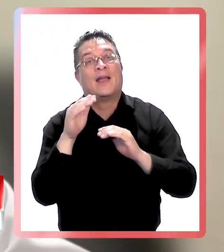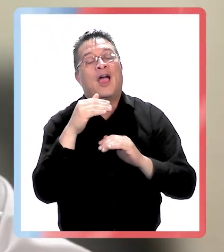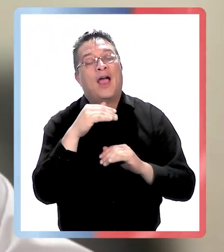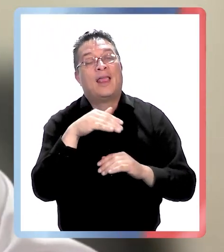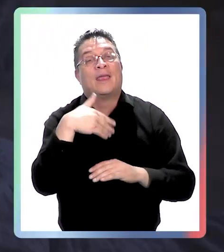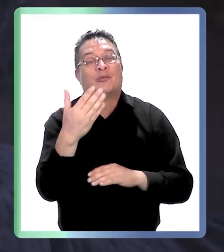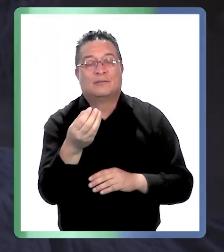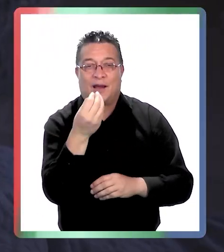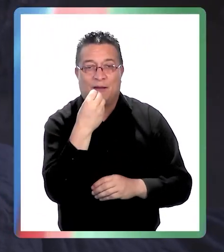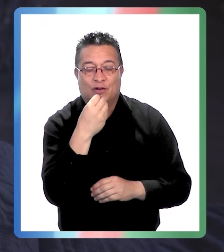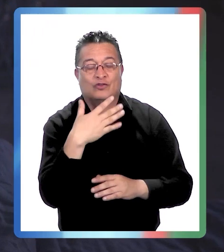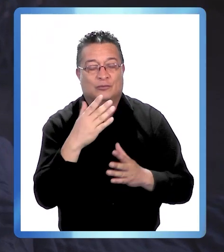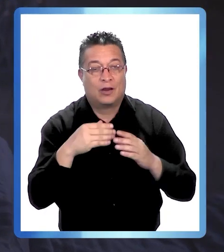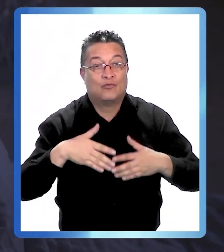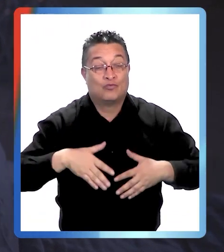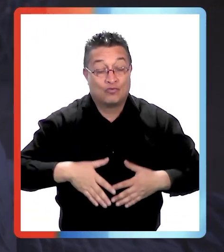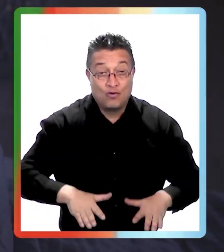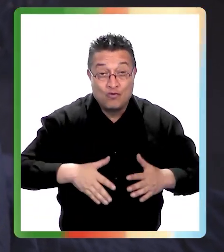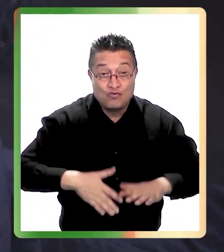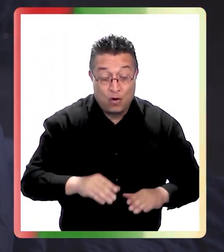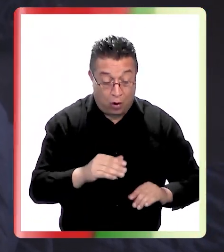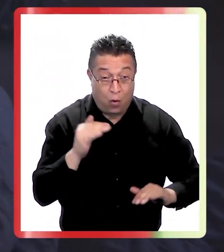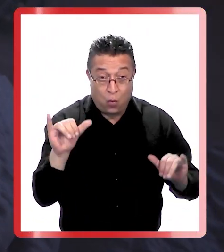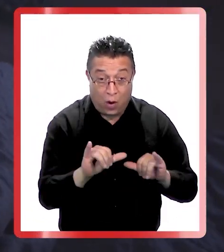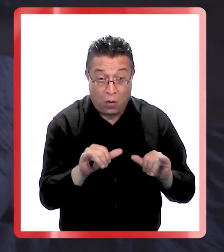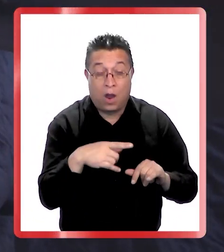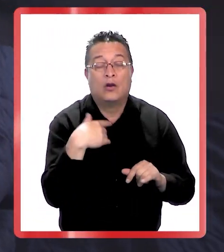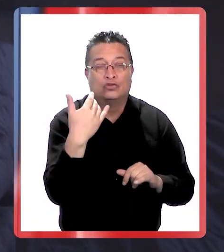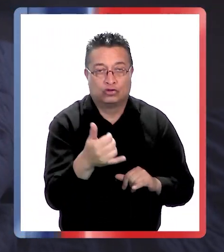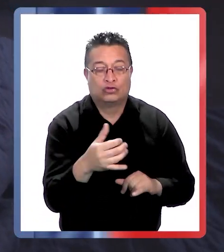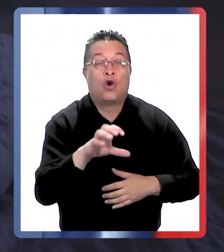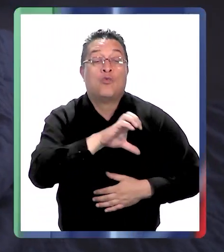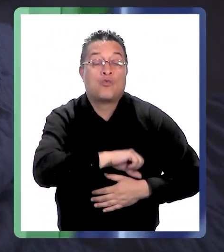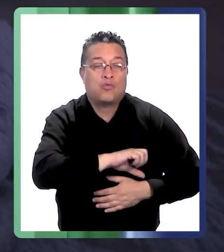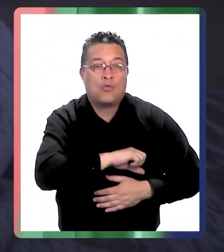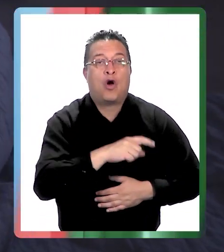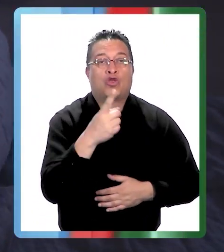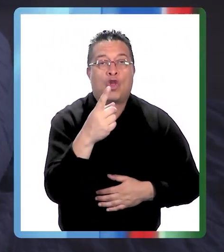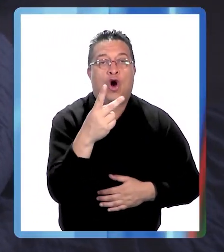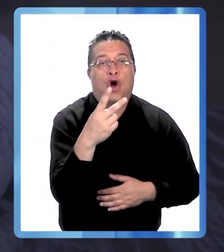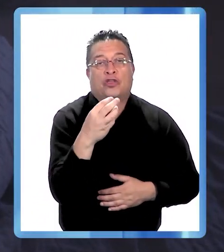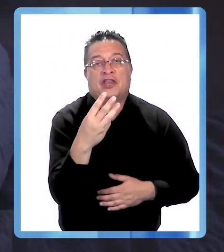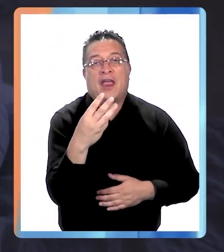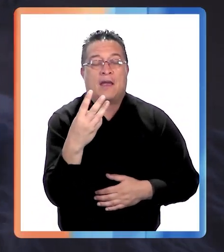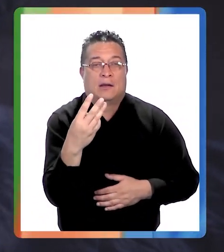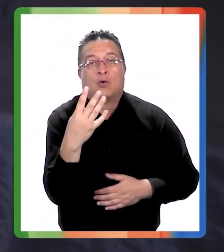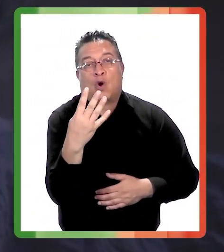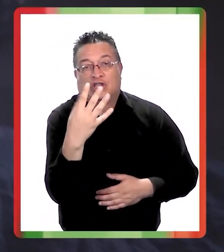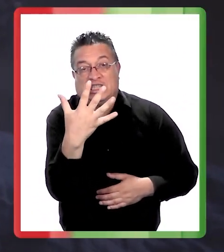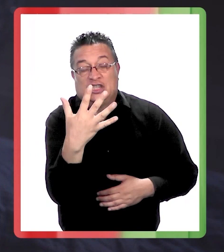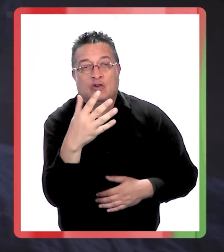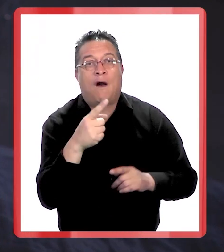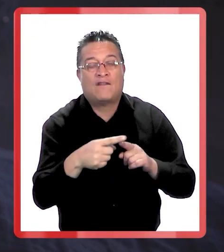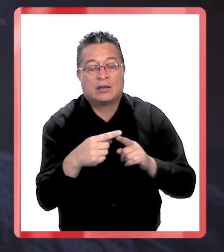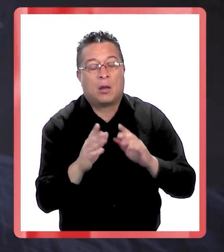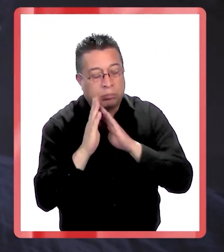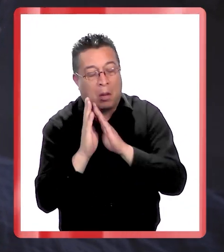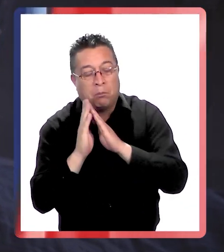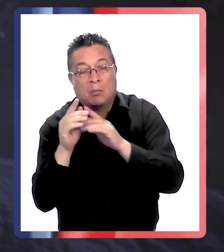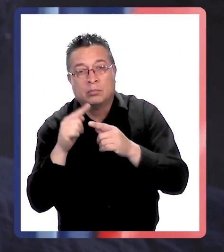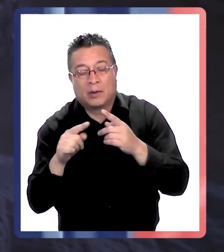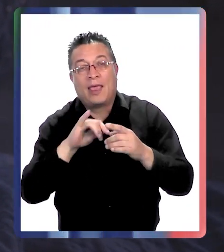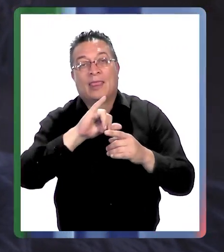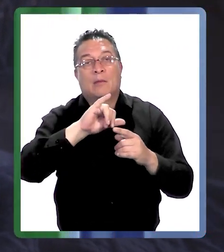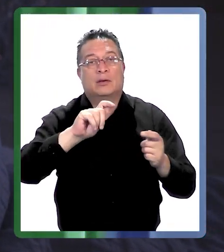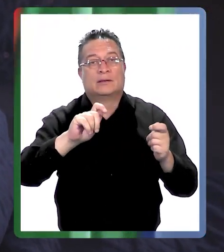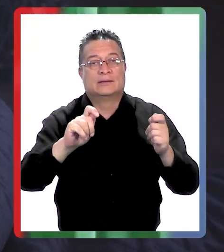uno nace tiene muchas siestas durante el día. Al principio los recién nacidos, los lactantes de 2, 3 meses duermen 4 o 5 siestas diarias, y después eso se